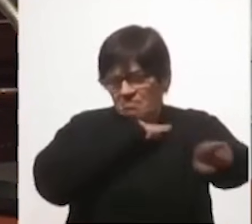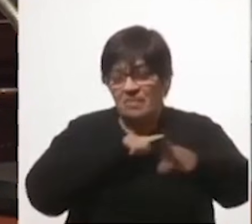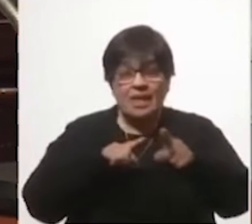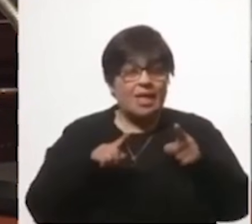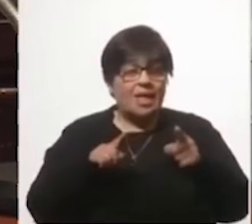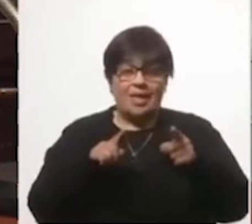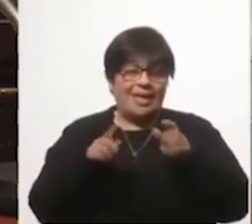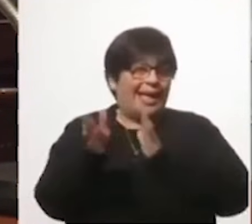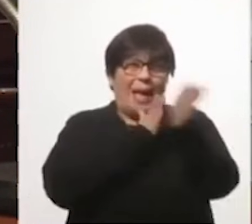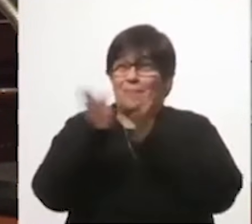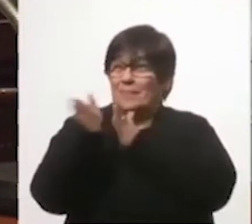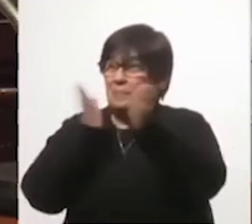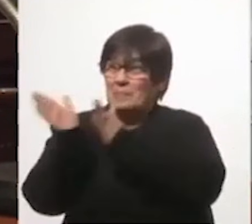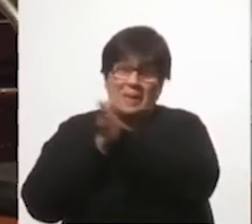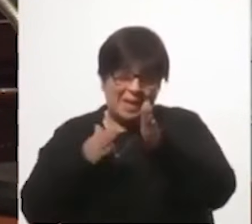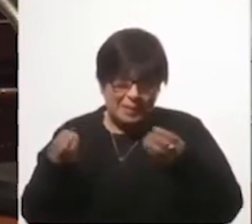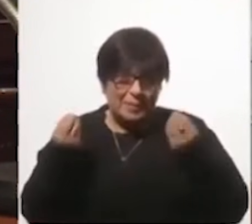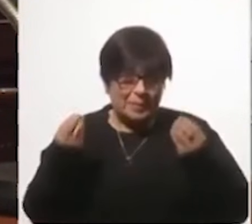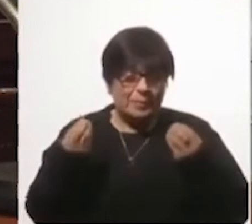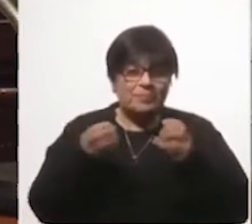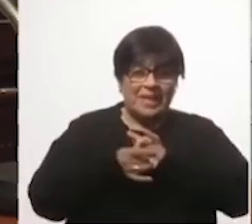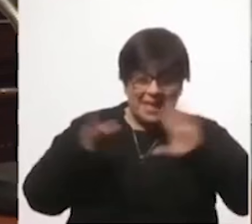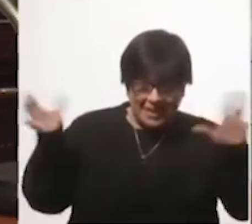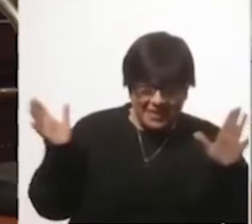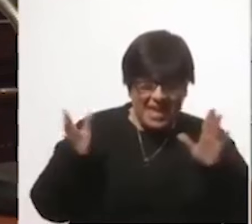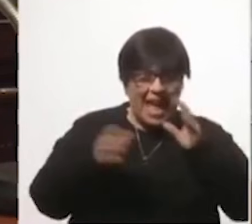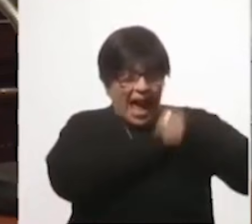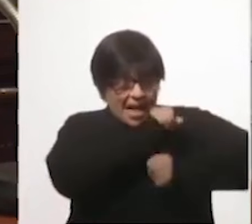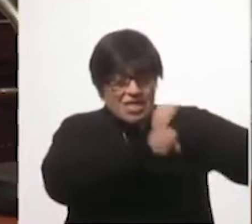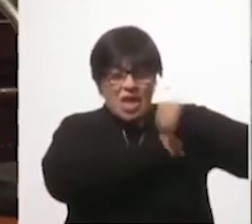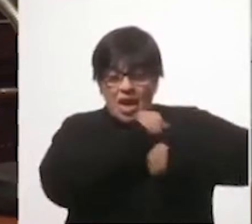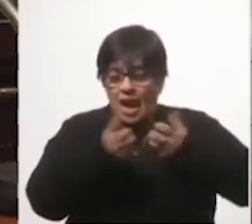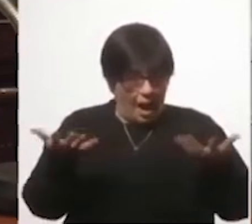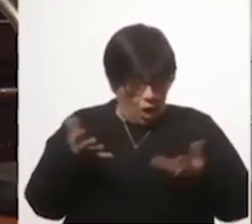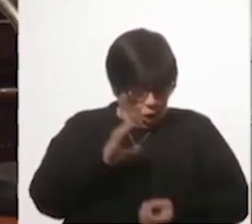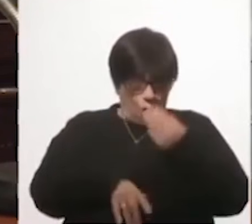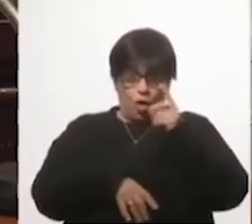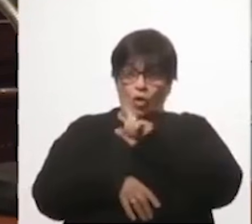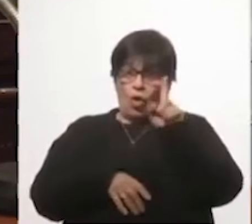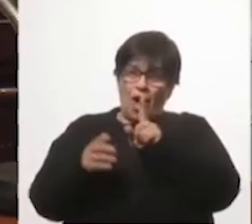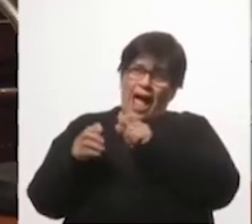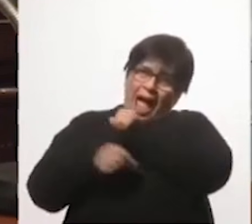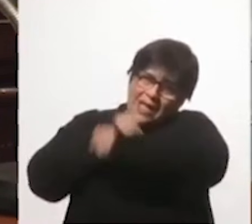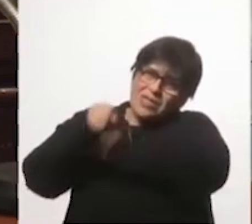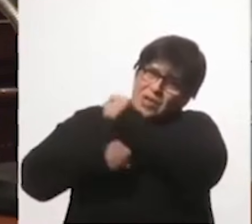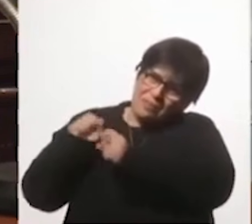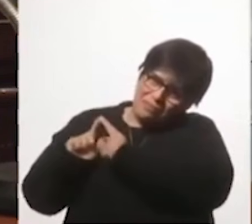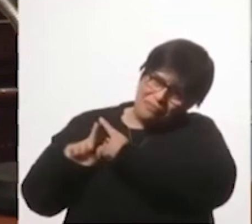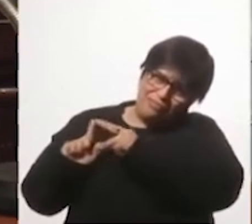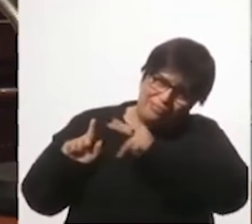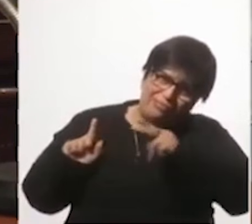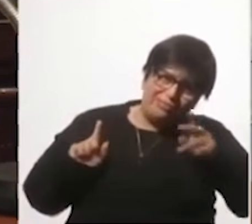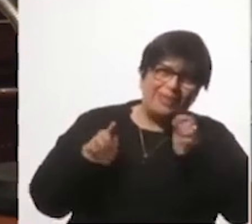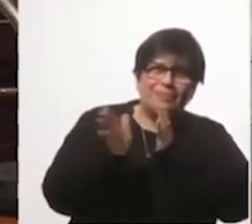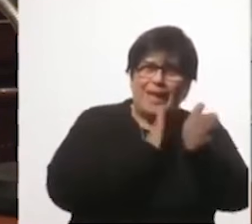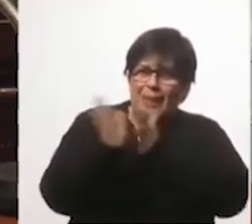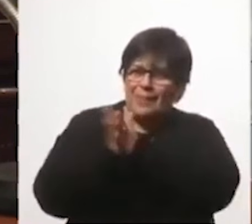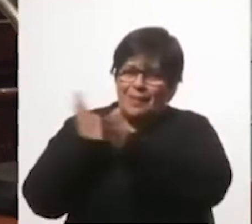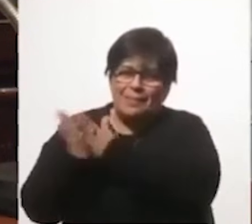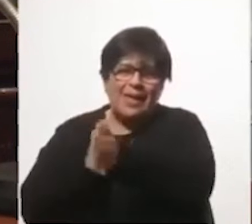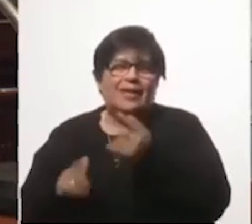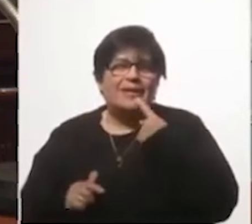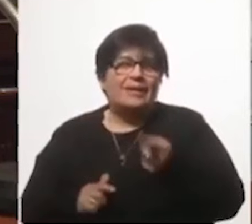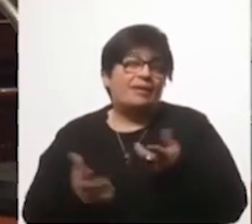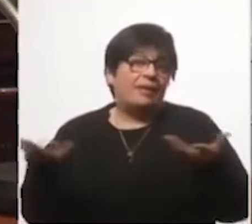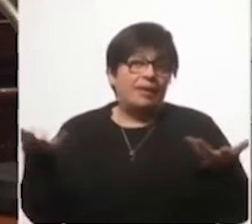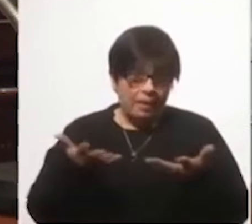huyendo permanentemente, como lo hemos visto durante décadas, no ahora, durante décadas, salir de Cuba.